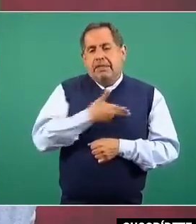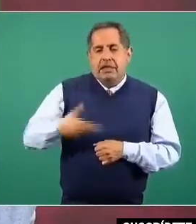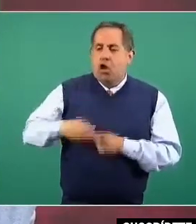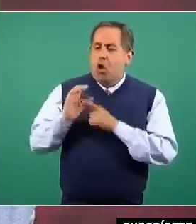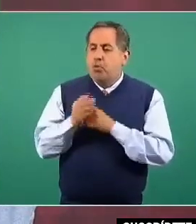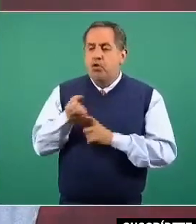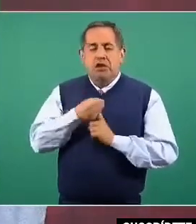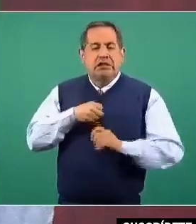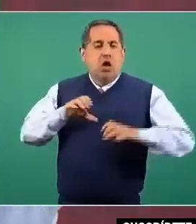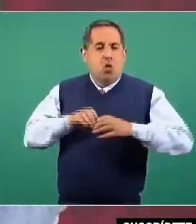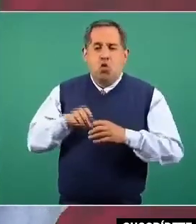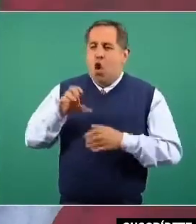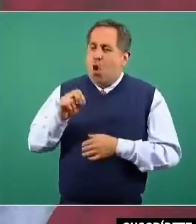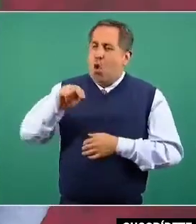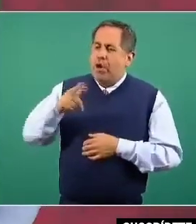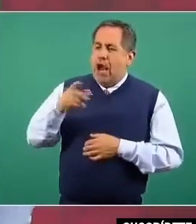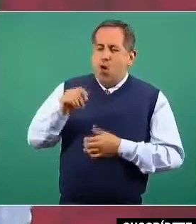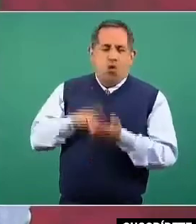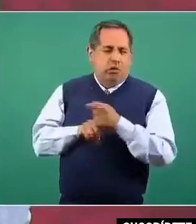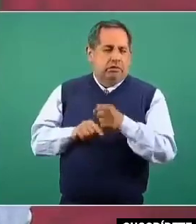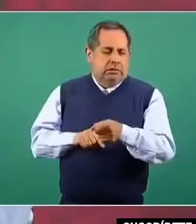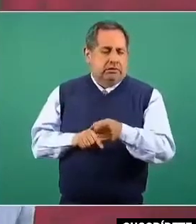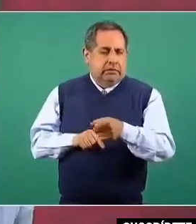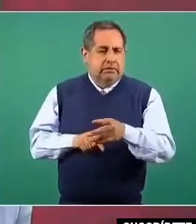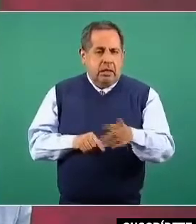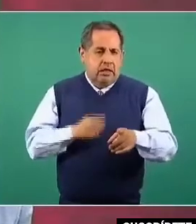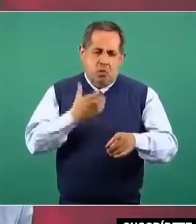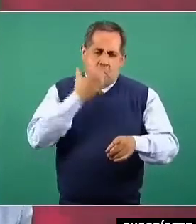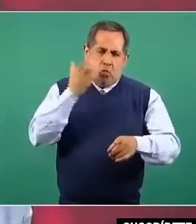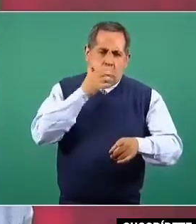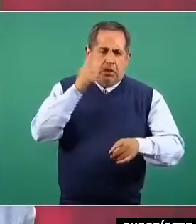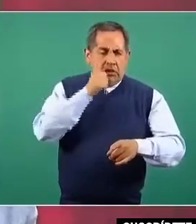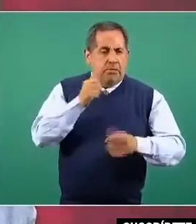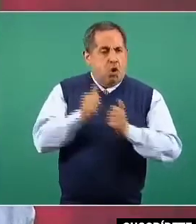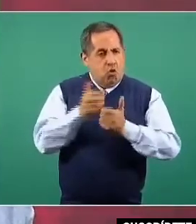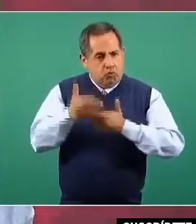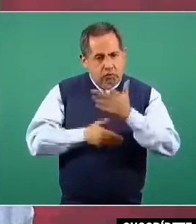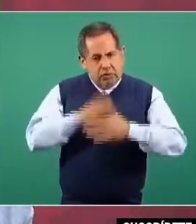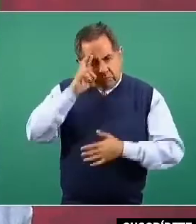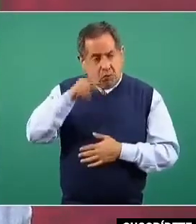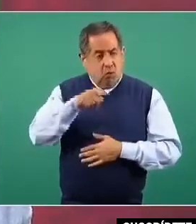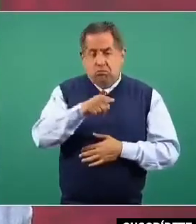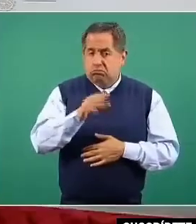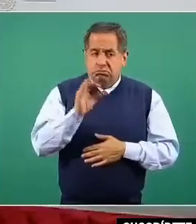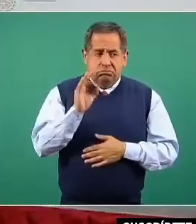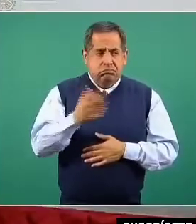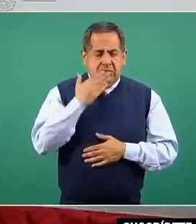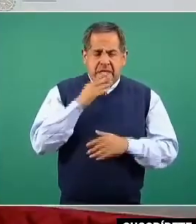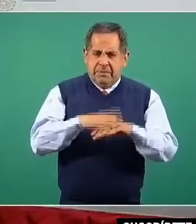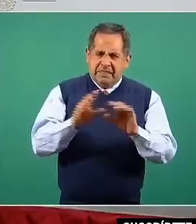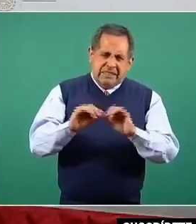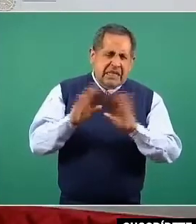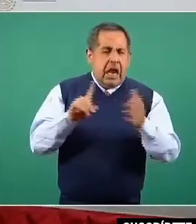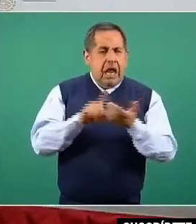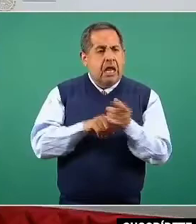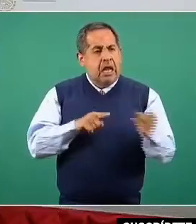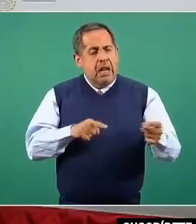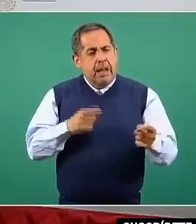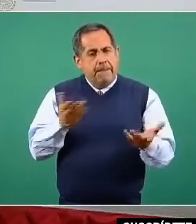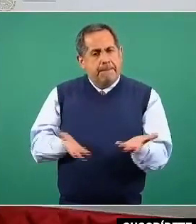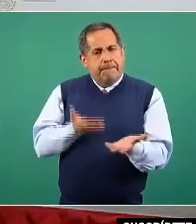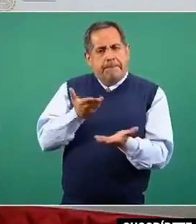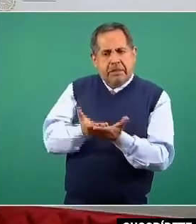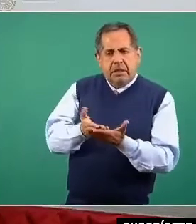de la propia CONAGO, hizo, como acostumbra, de manera muy respetuosa y muy clara, este